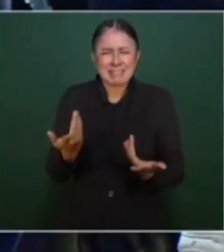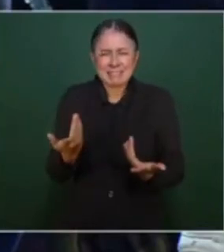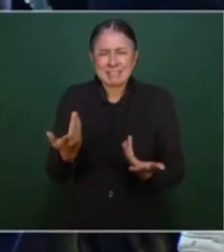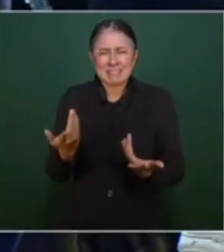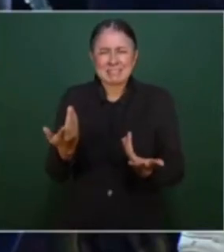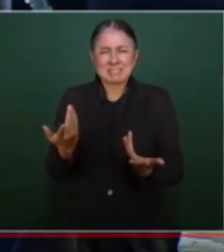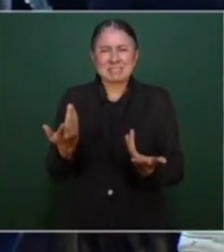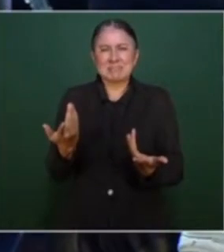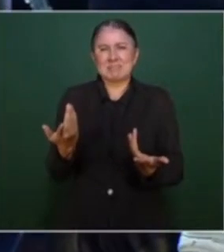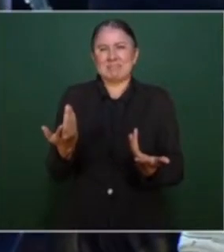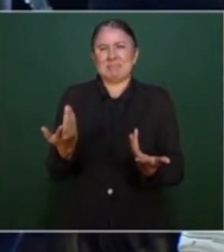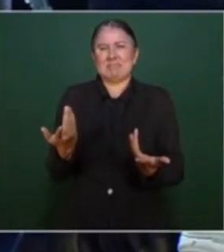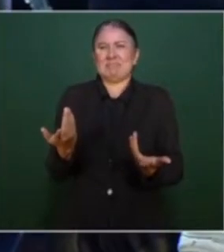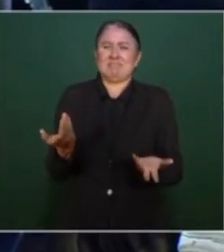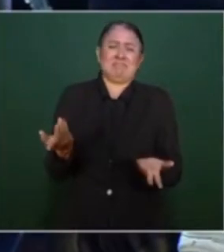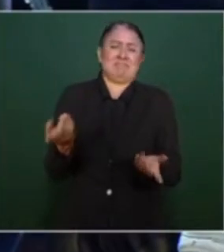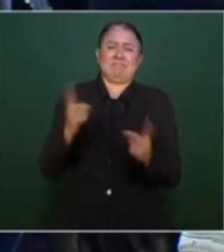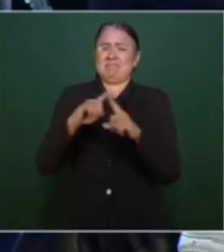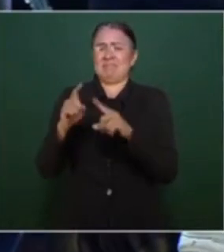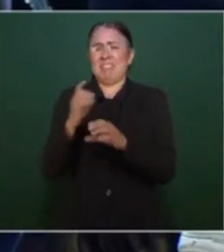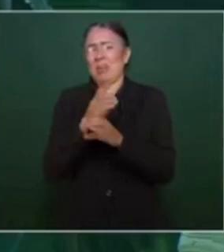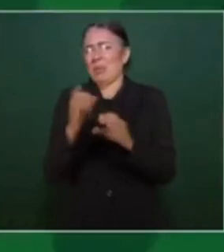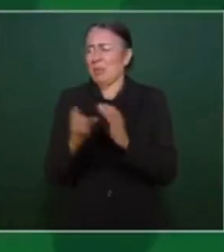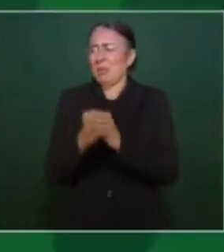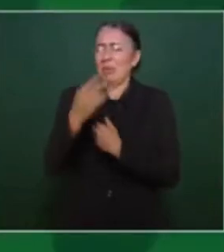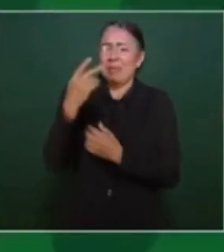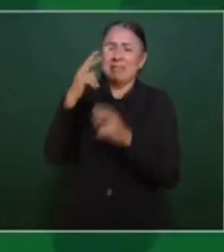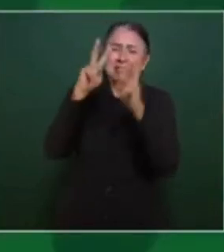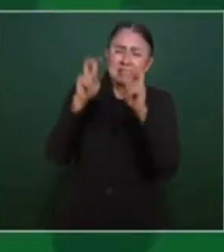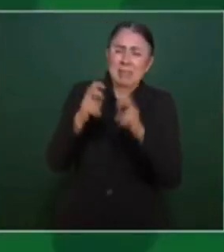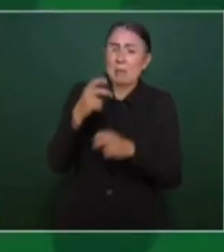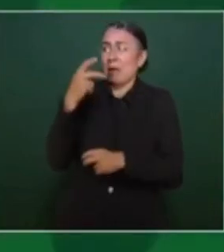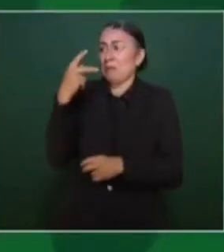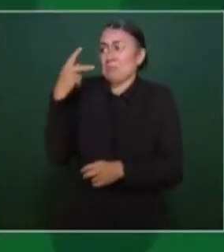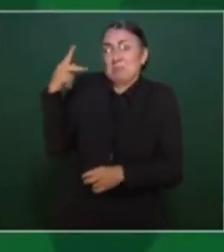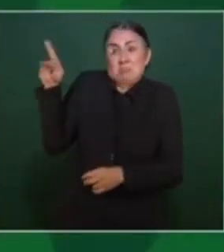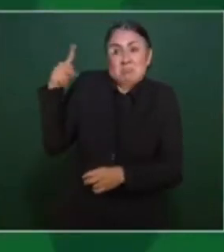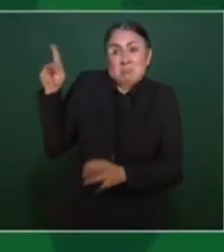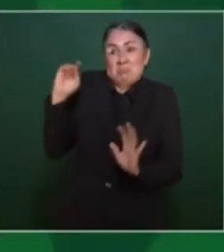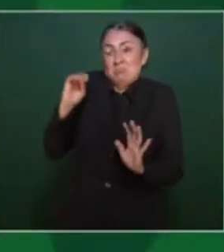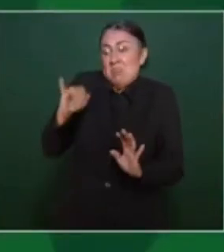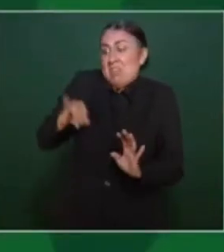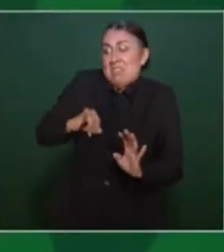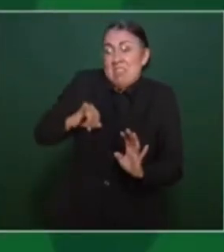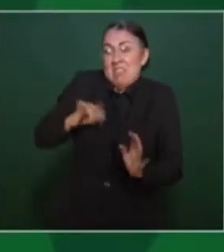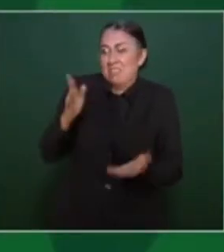que tienen que ver con tus intereses.